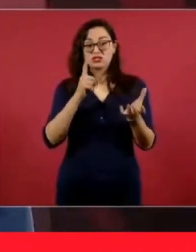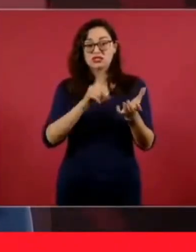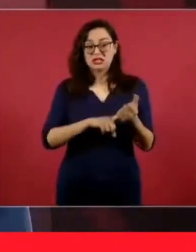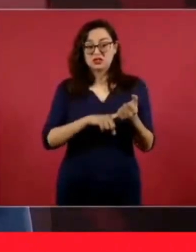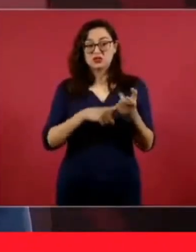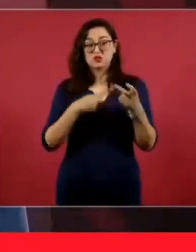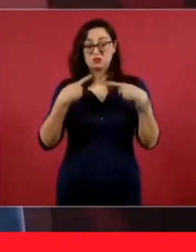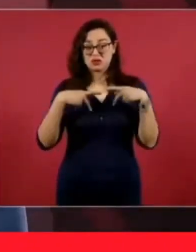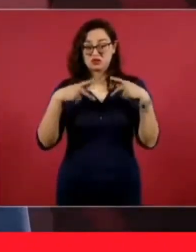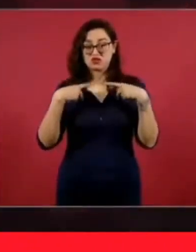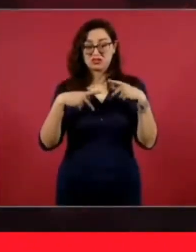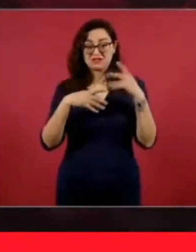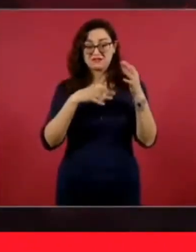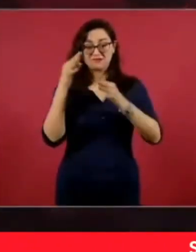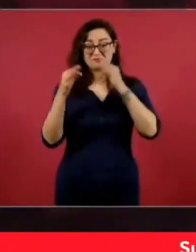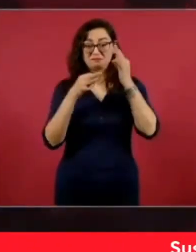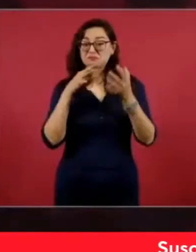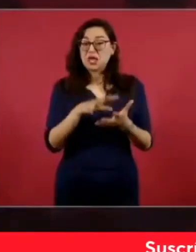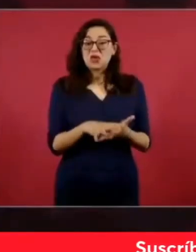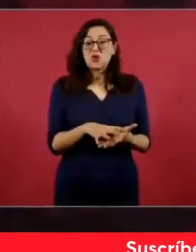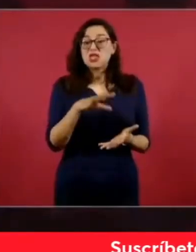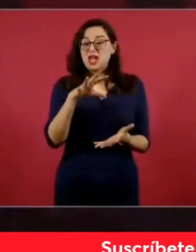Y demuestra